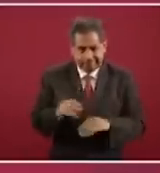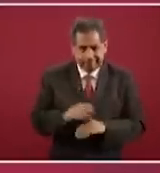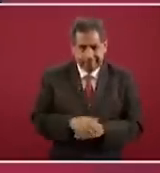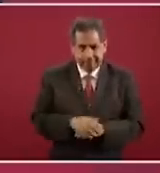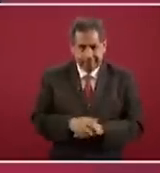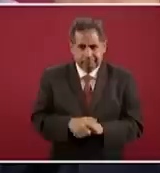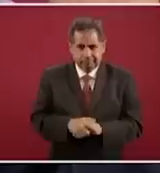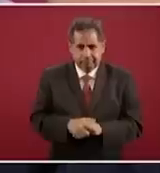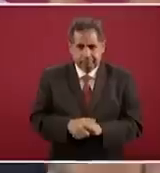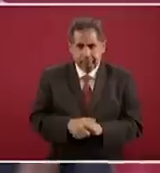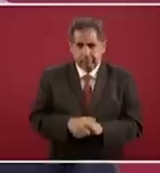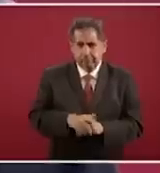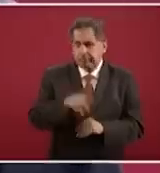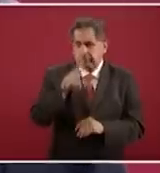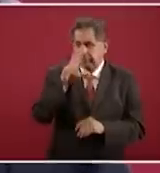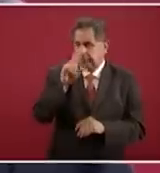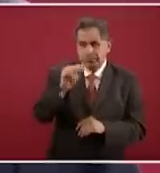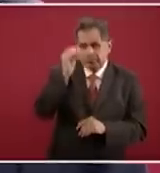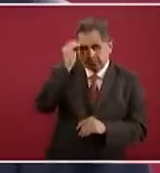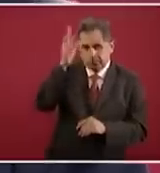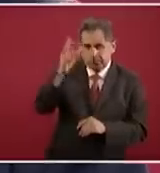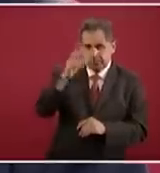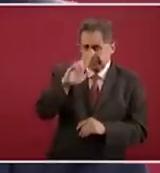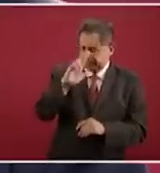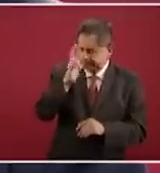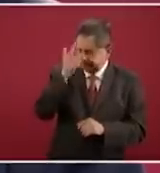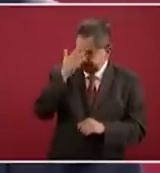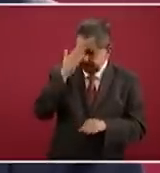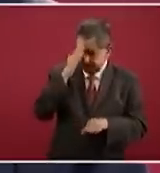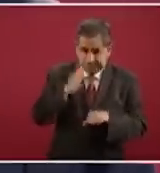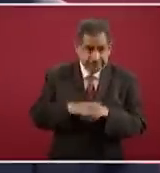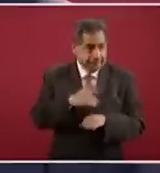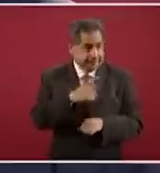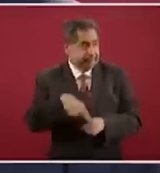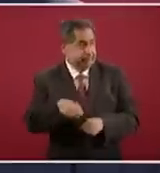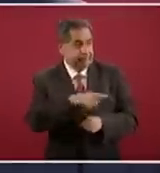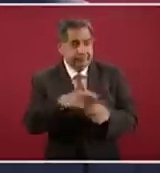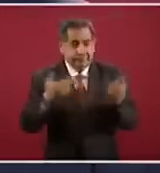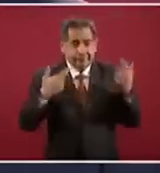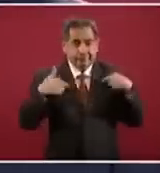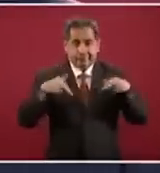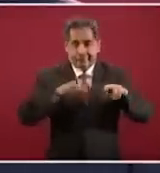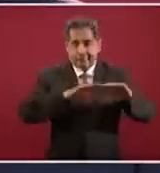Nunca se me va a olvidar de que a los maestros